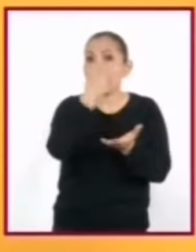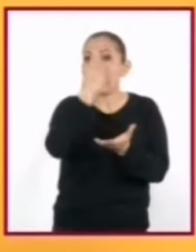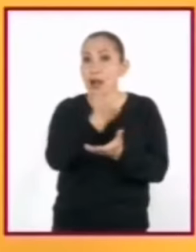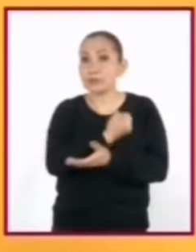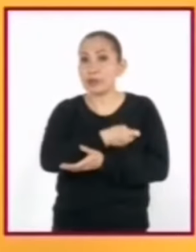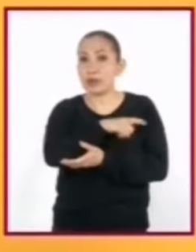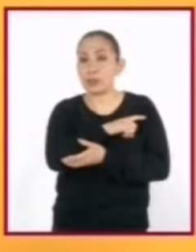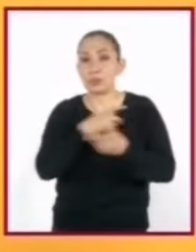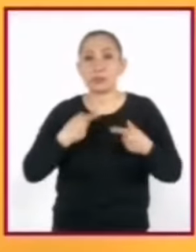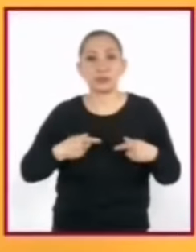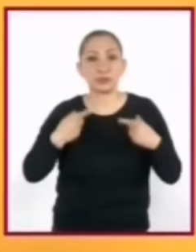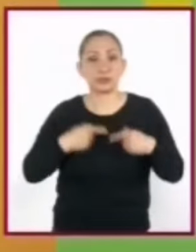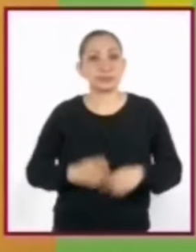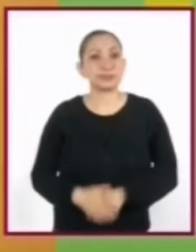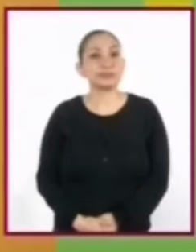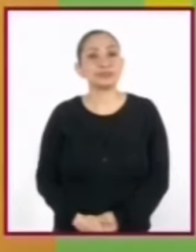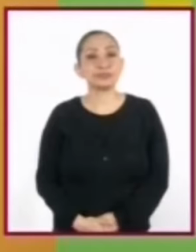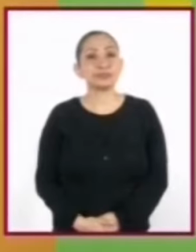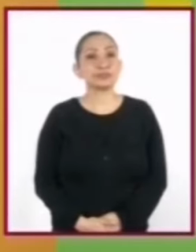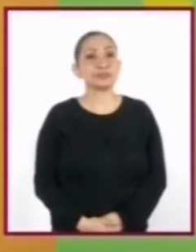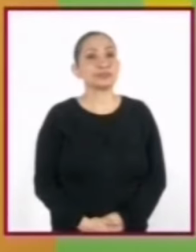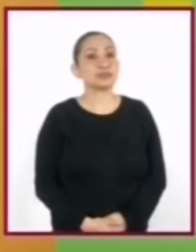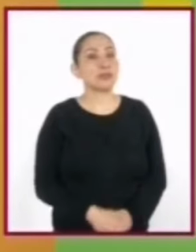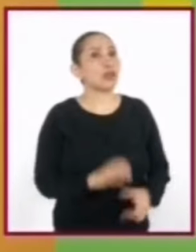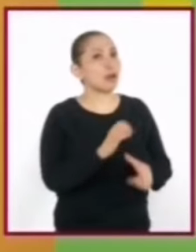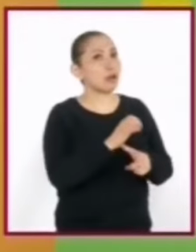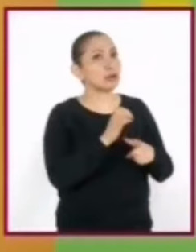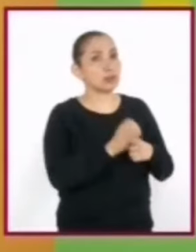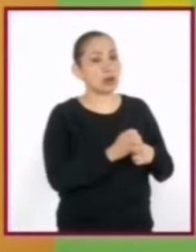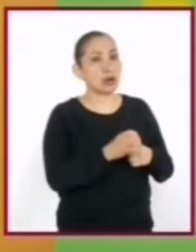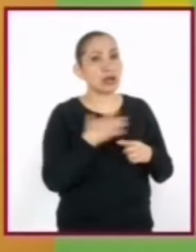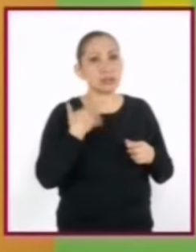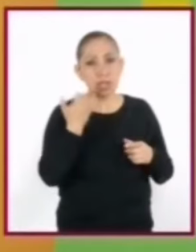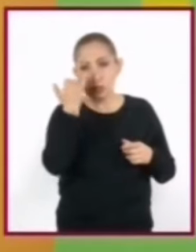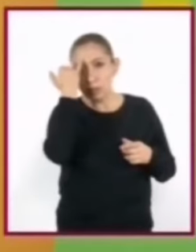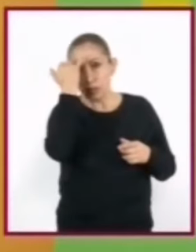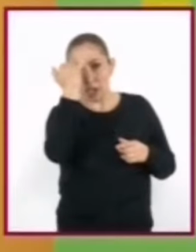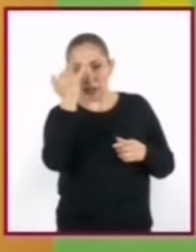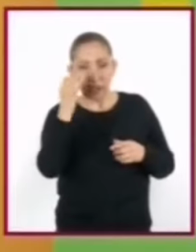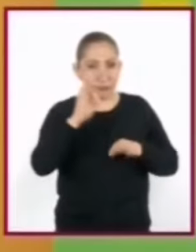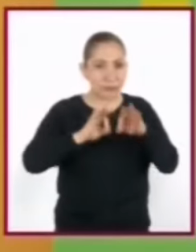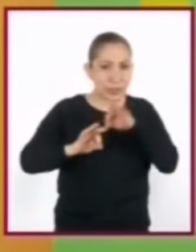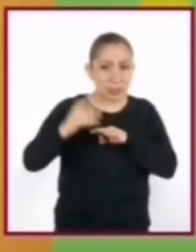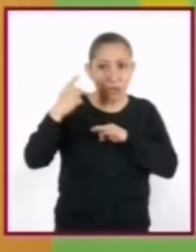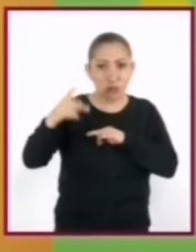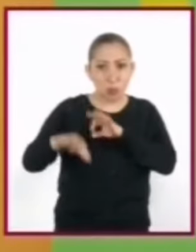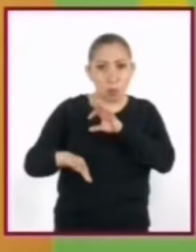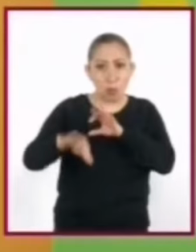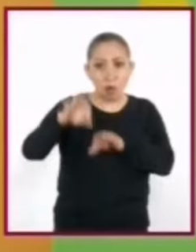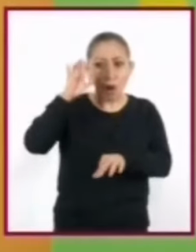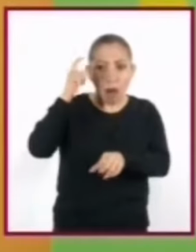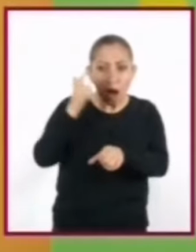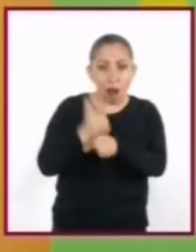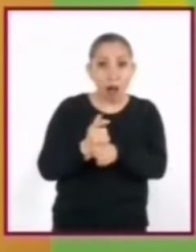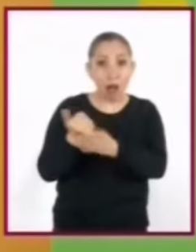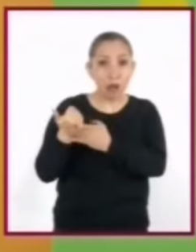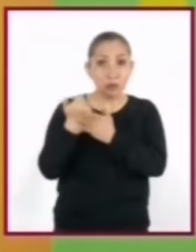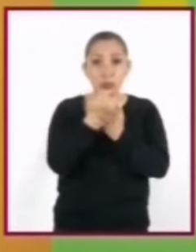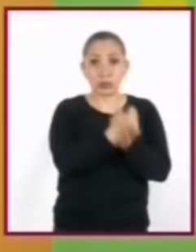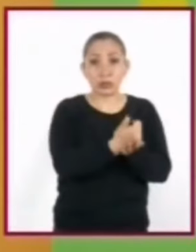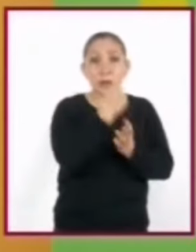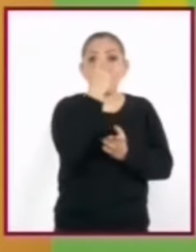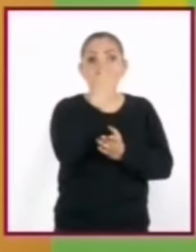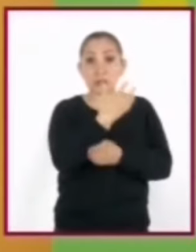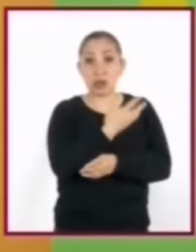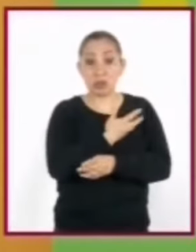la salud de los seres humanos. Entonces, las teorías físicas y sus descubrimientos han contribuido a